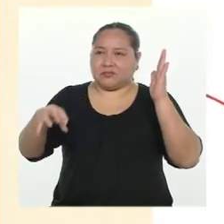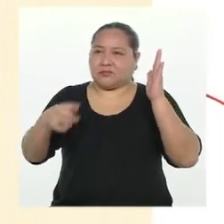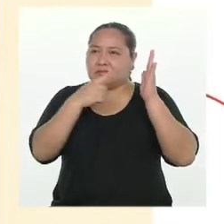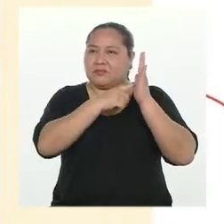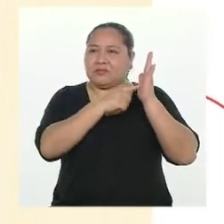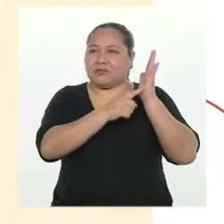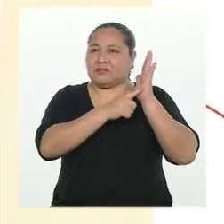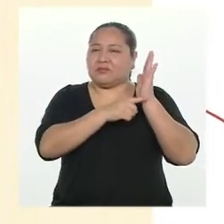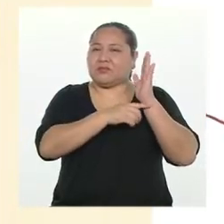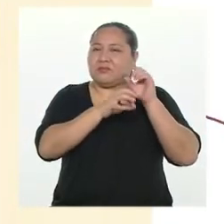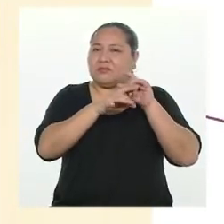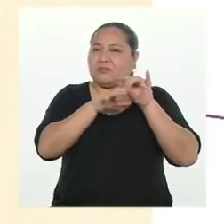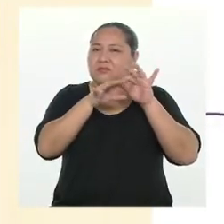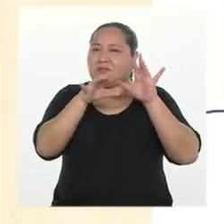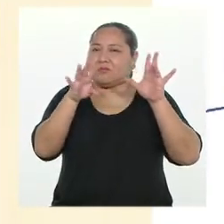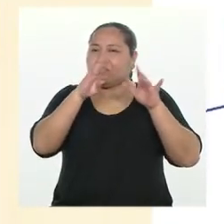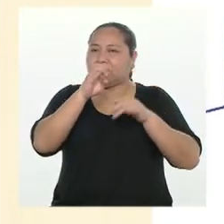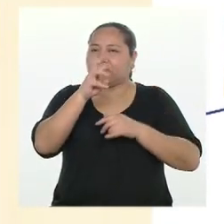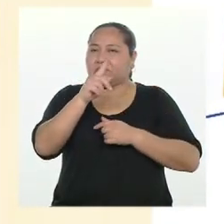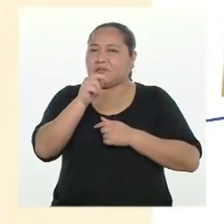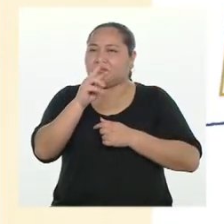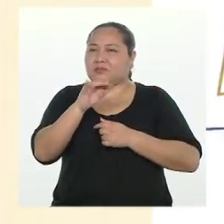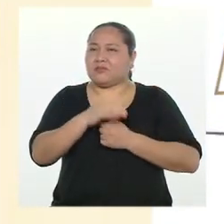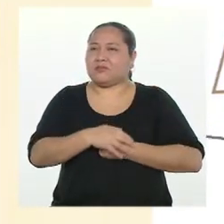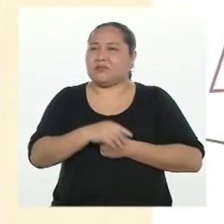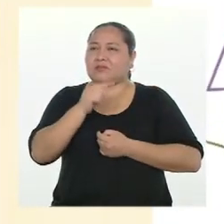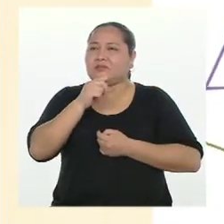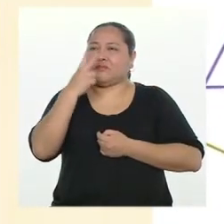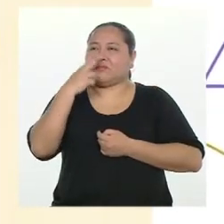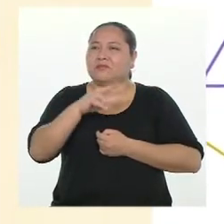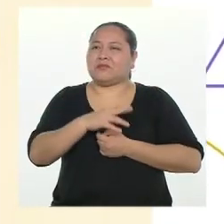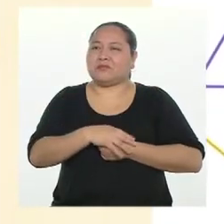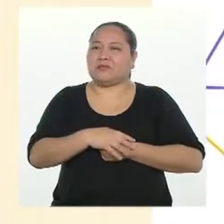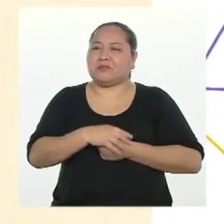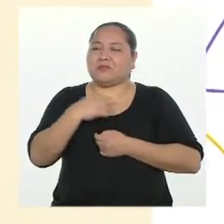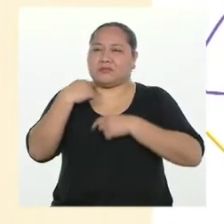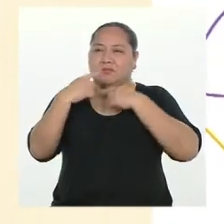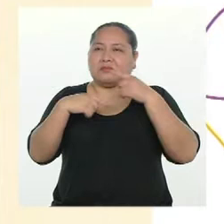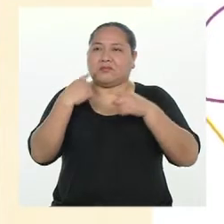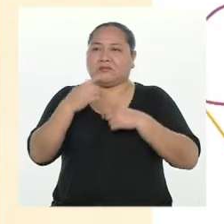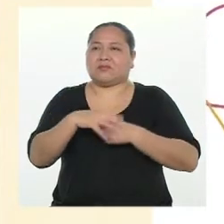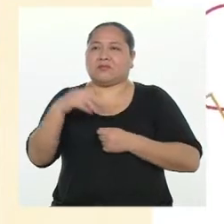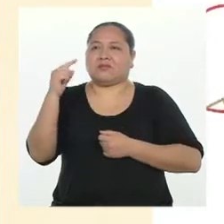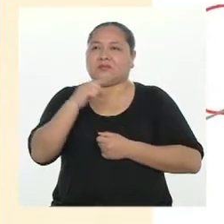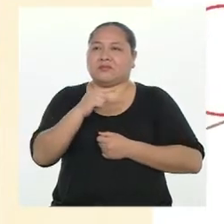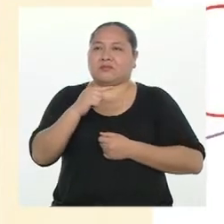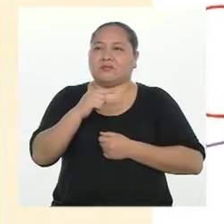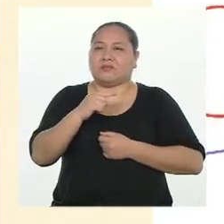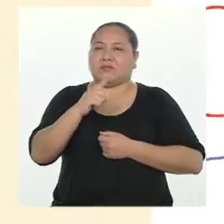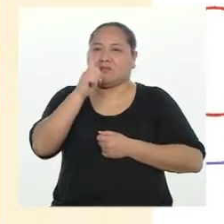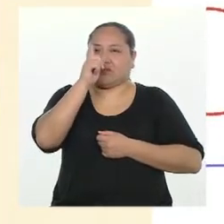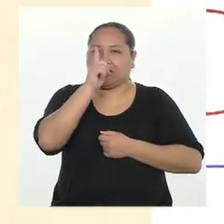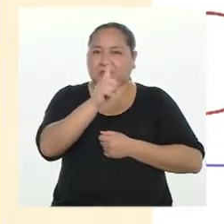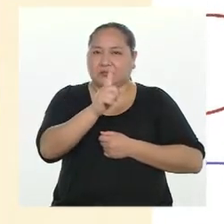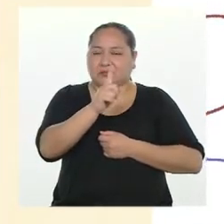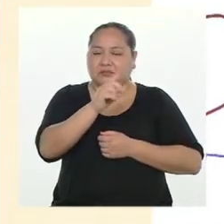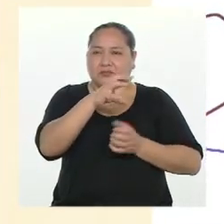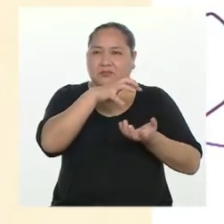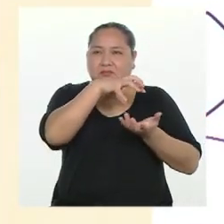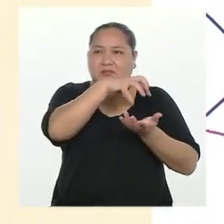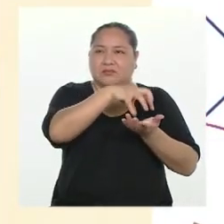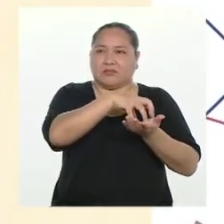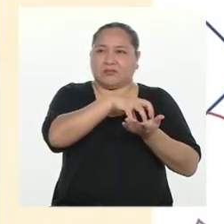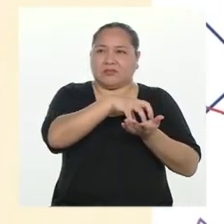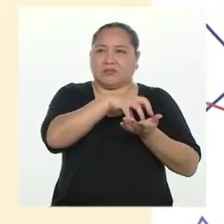de bacterias en los medios de cultivo? A ver, les cuento. En el Frasco número